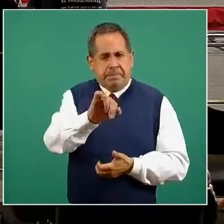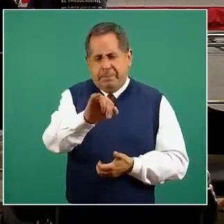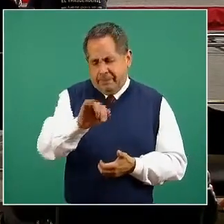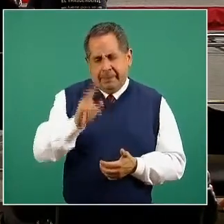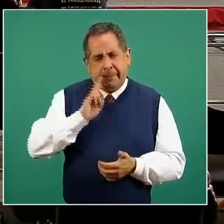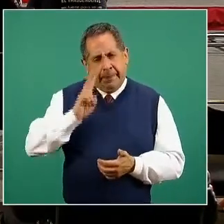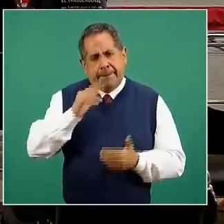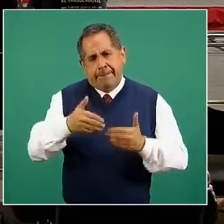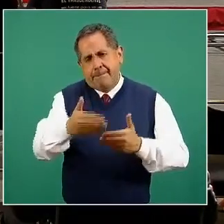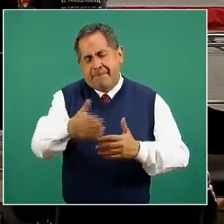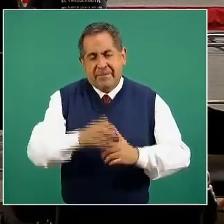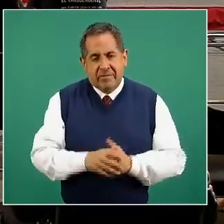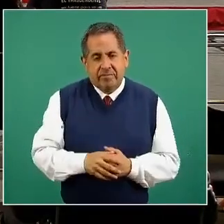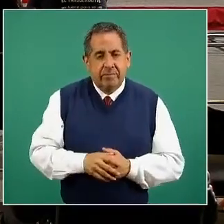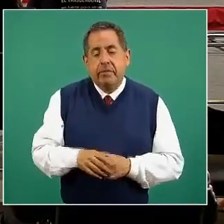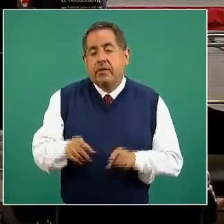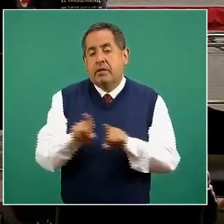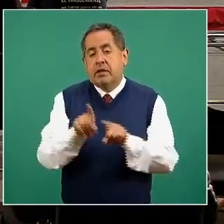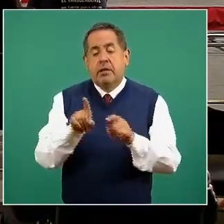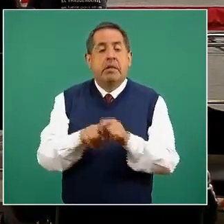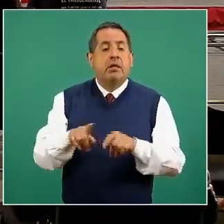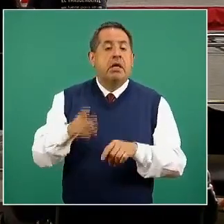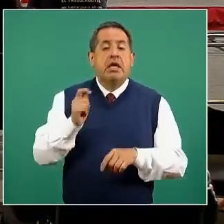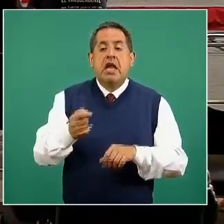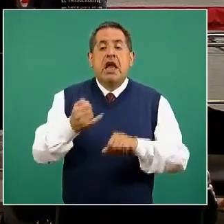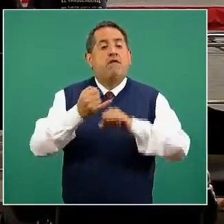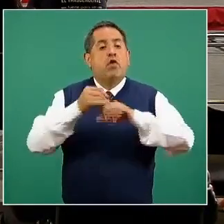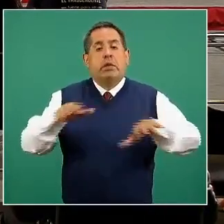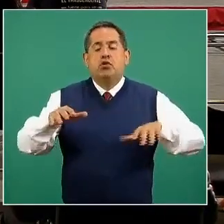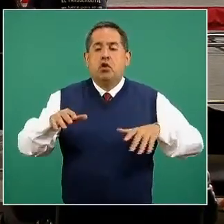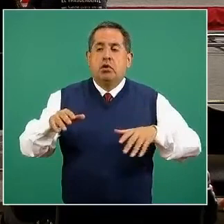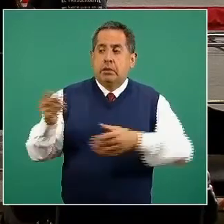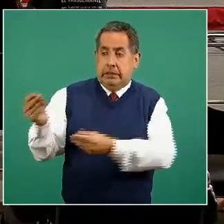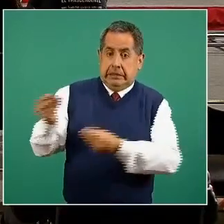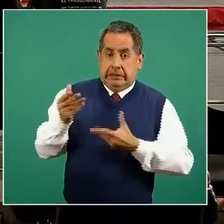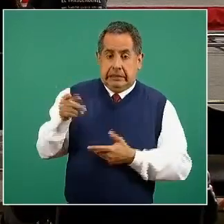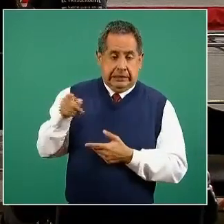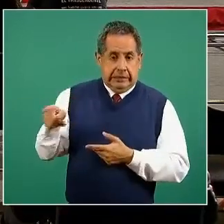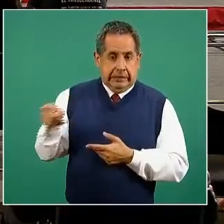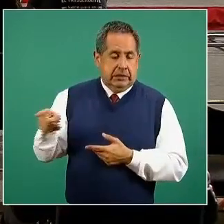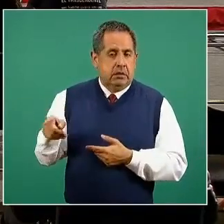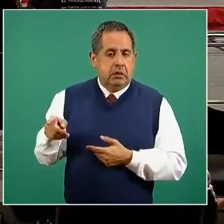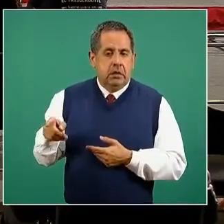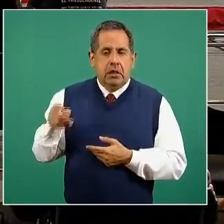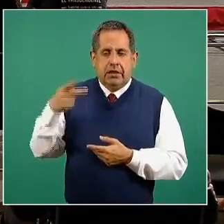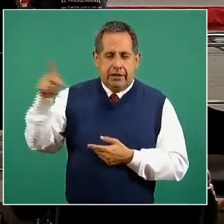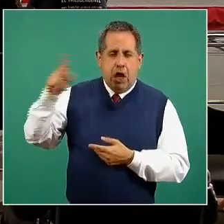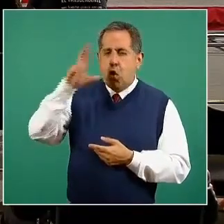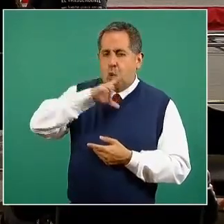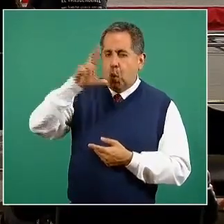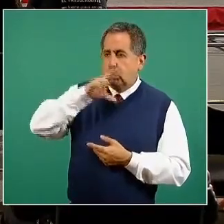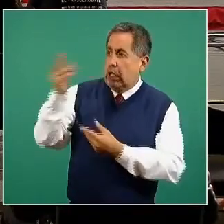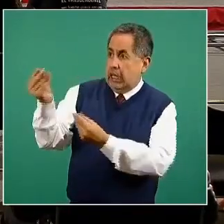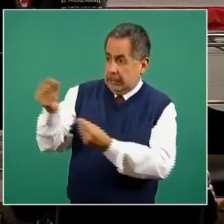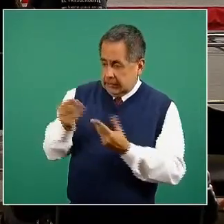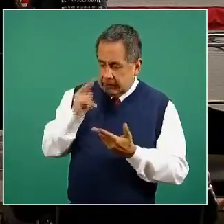etcétera. En paralelo, la información que nos proveyeron estos colegas del Fondo Ruso de Inversión